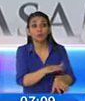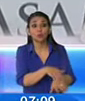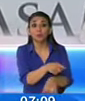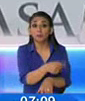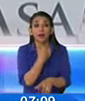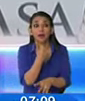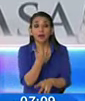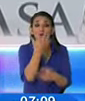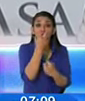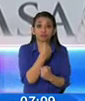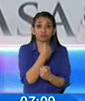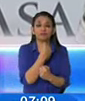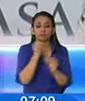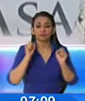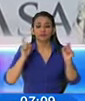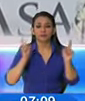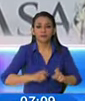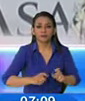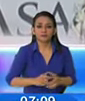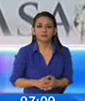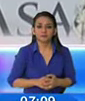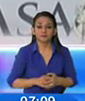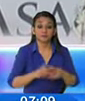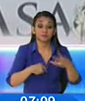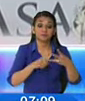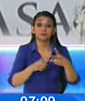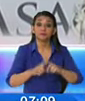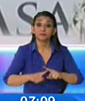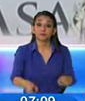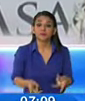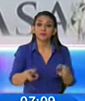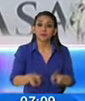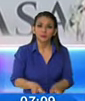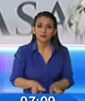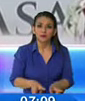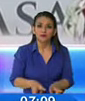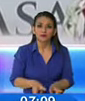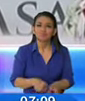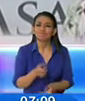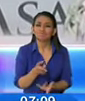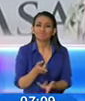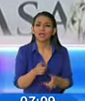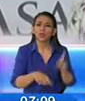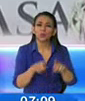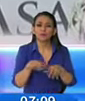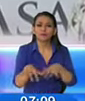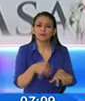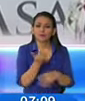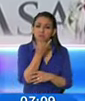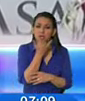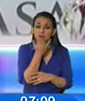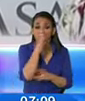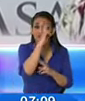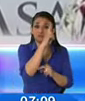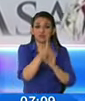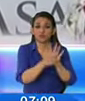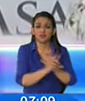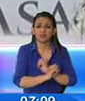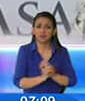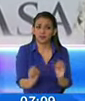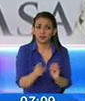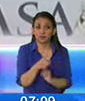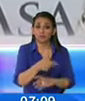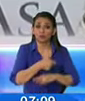delitos cometidos, pero también las ineficiencias, las inobservancias y la incapacidad